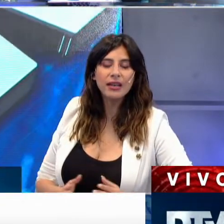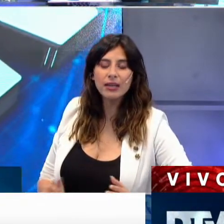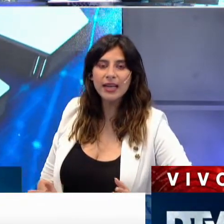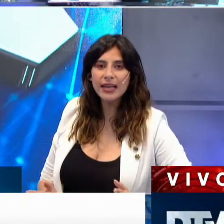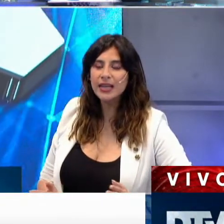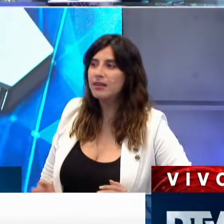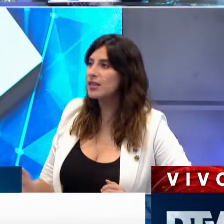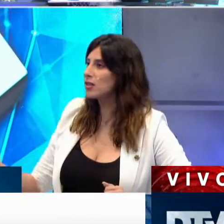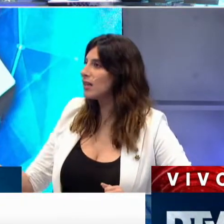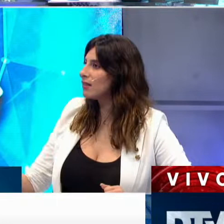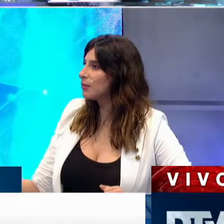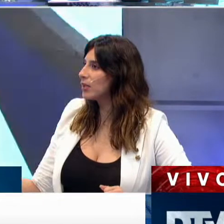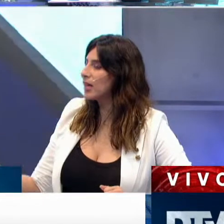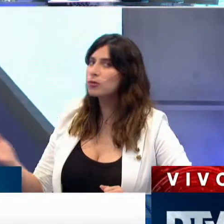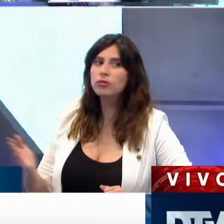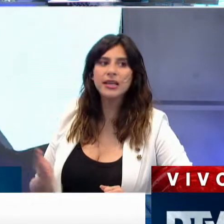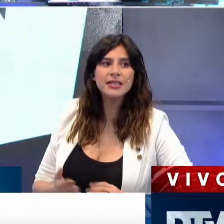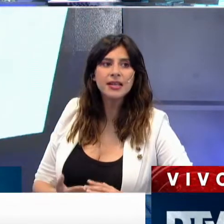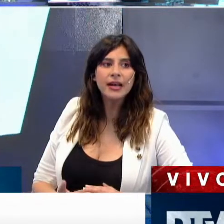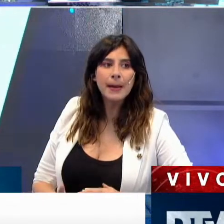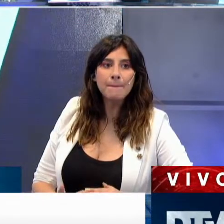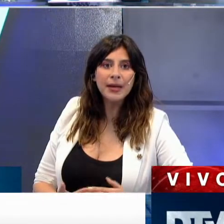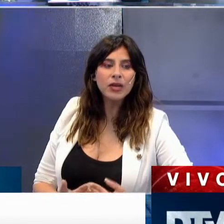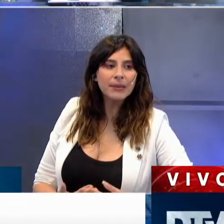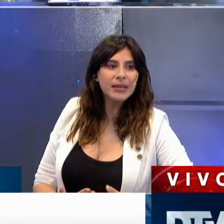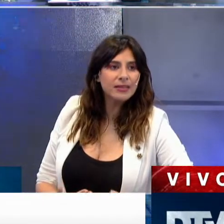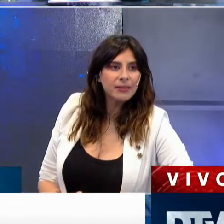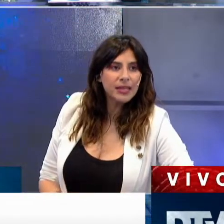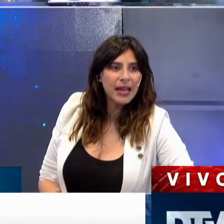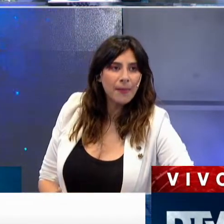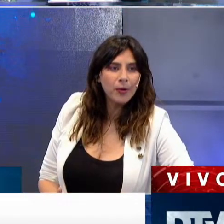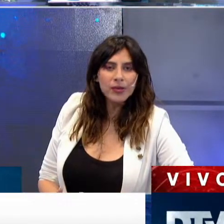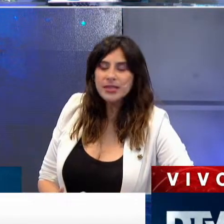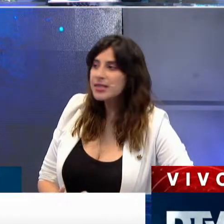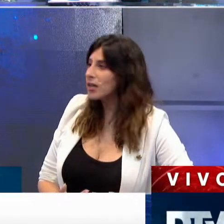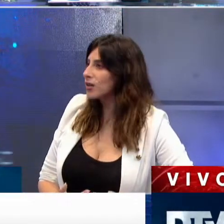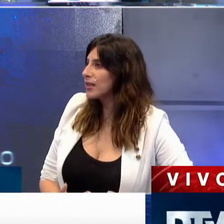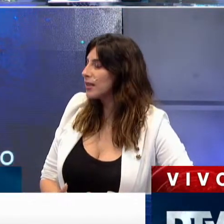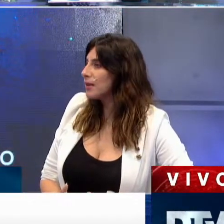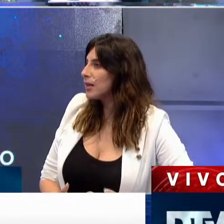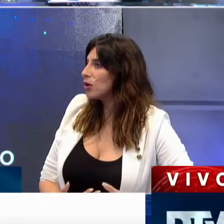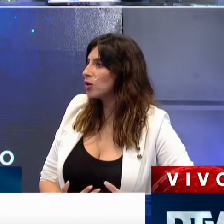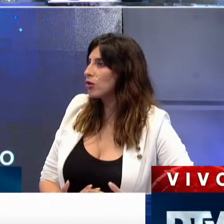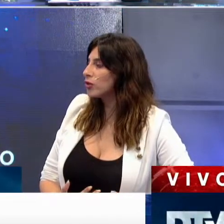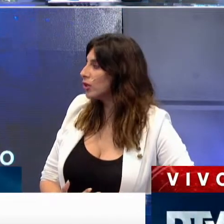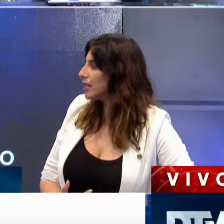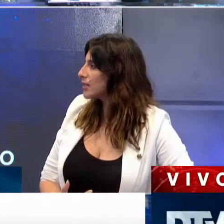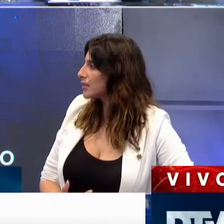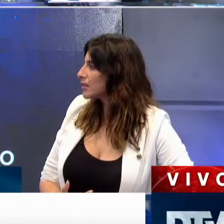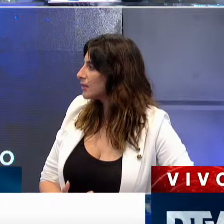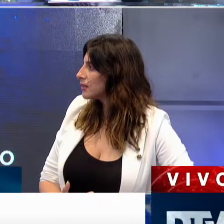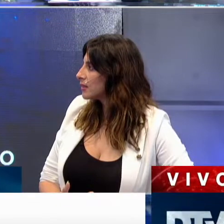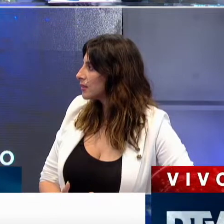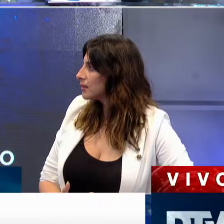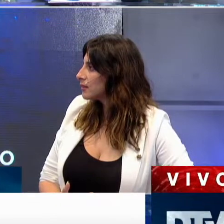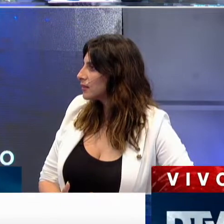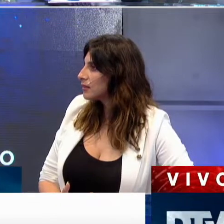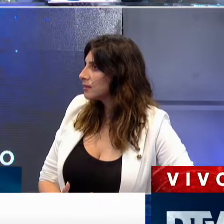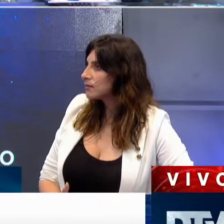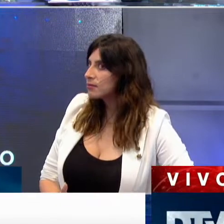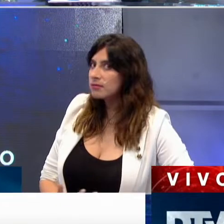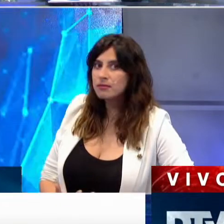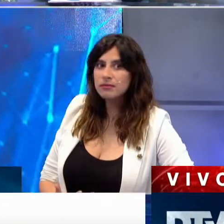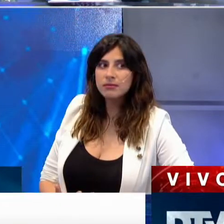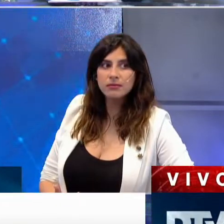va a ser una ley a nivel nacional, hablamos de las rutas. Pero, ¿qué pasa también en las provincias con el tema de los controles? Por supuesto, pero bueno, claro,